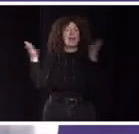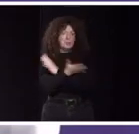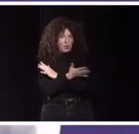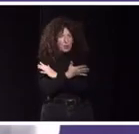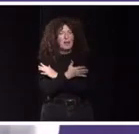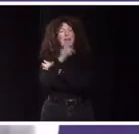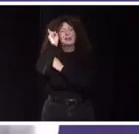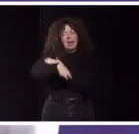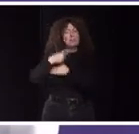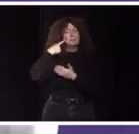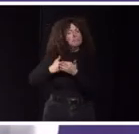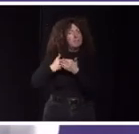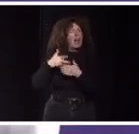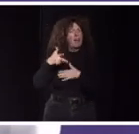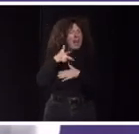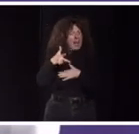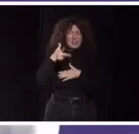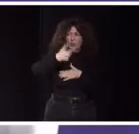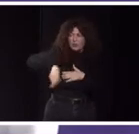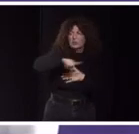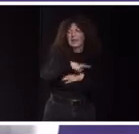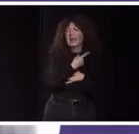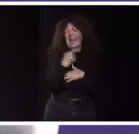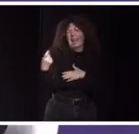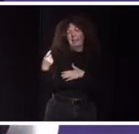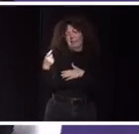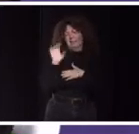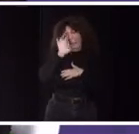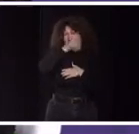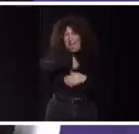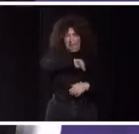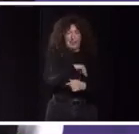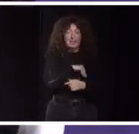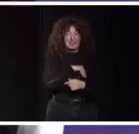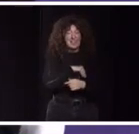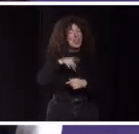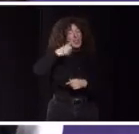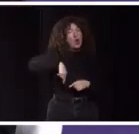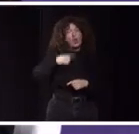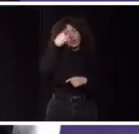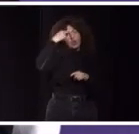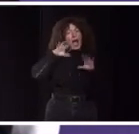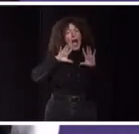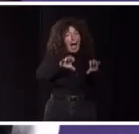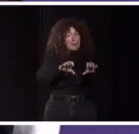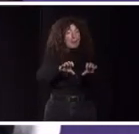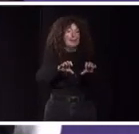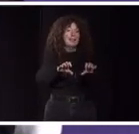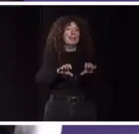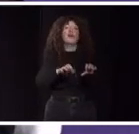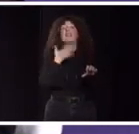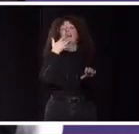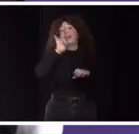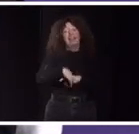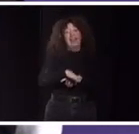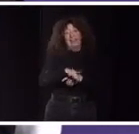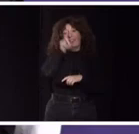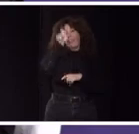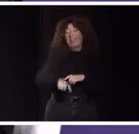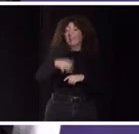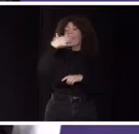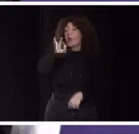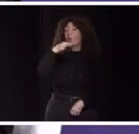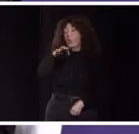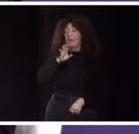transformaciones y la garantía de derechos que necesita nuestro país. Y hemos aprendido esto del único del que se puede aprender,